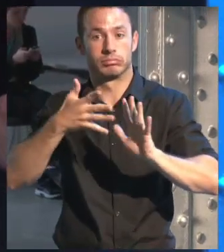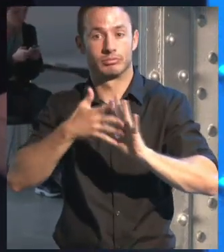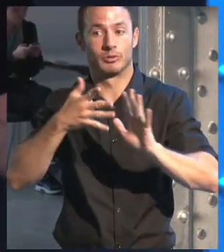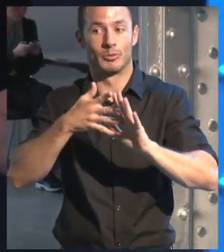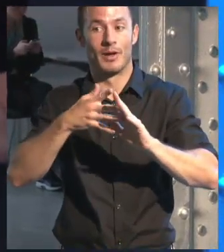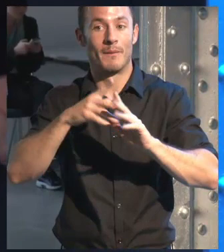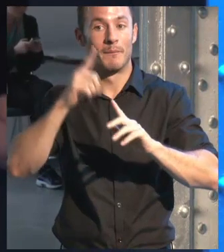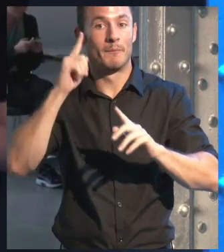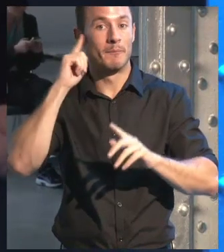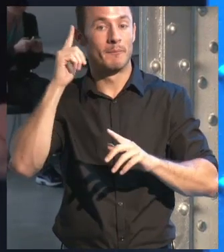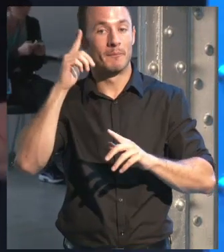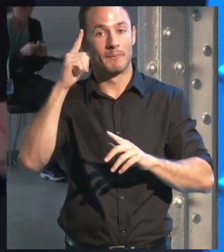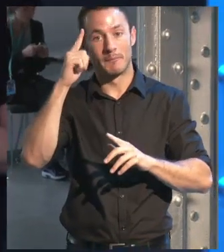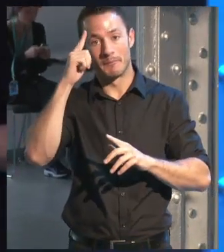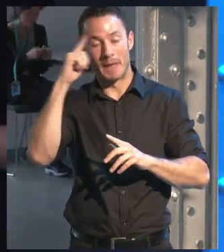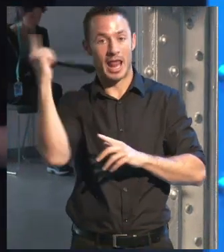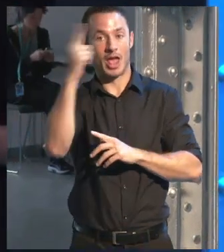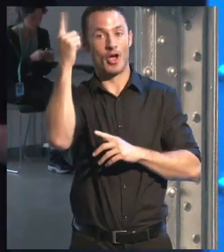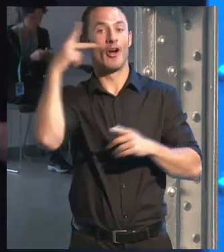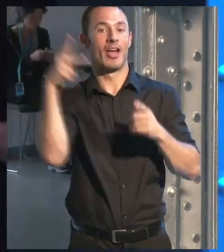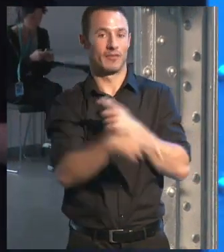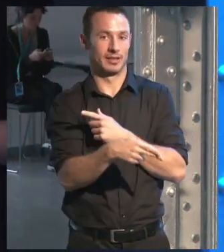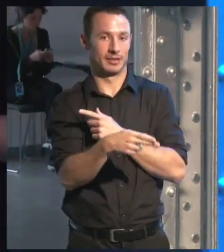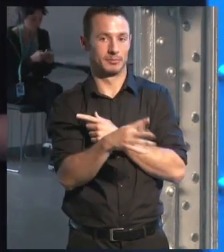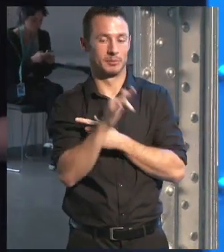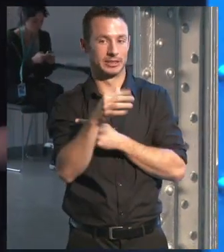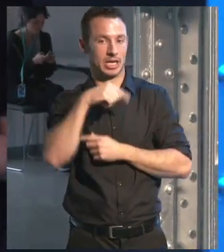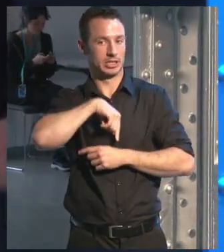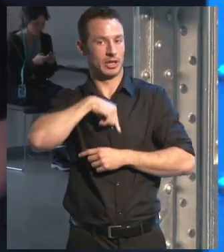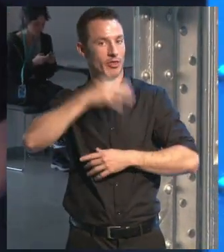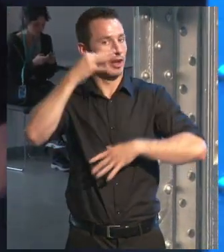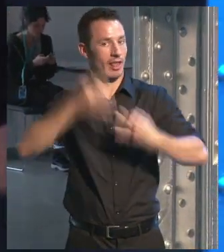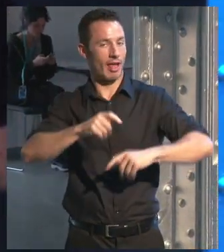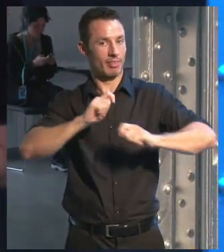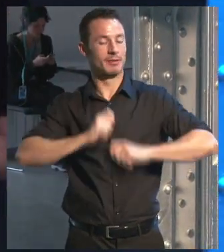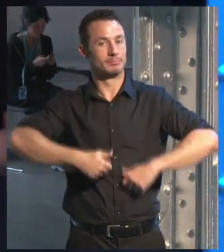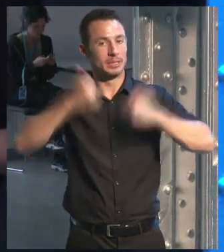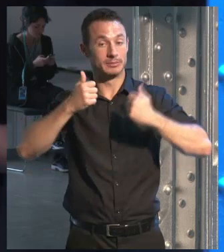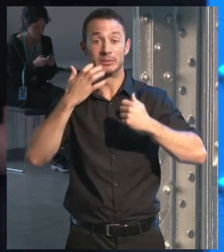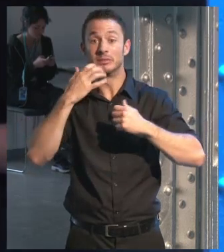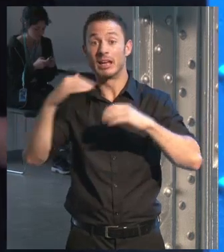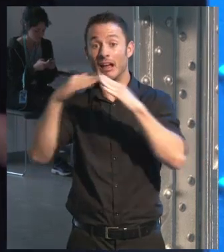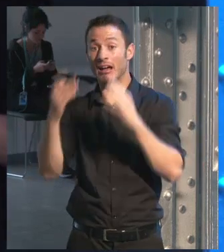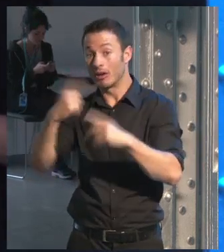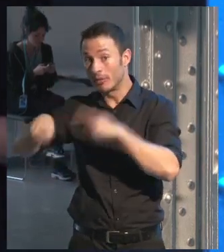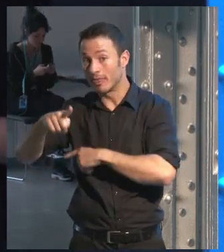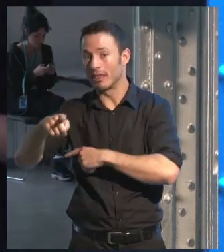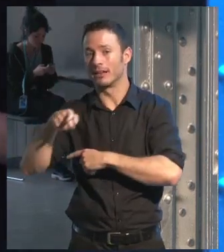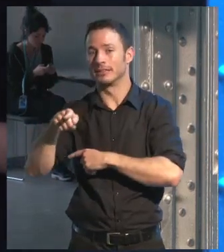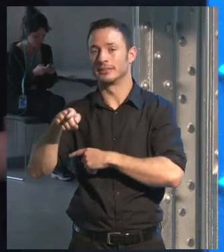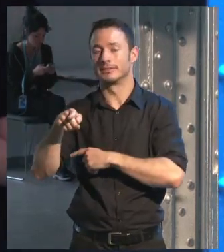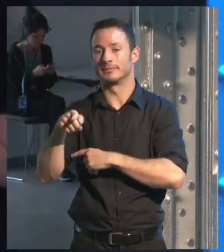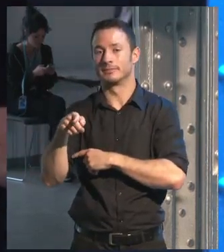que no maree y aumenta la sensación. Son detallitos que parece que no, o por ejemplo en la encomienda, con el